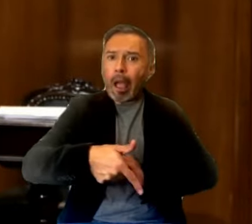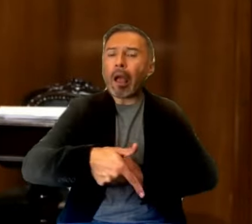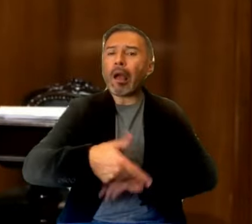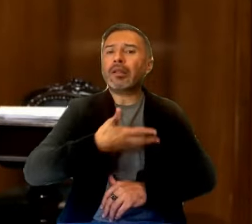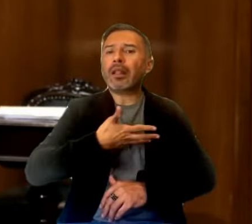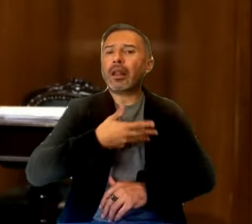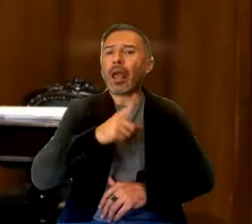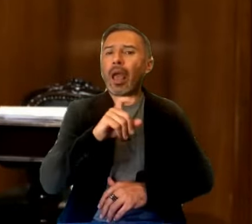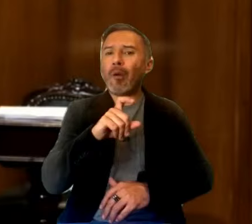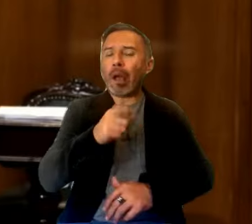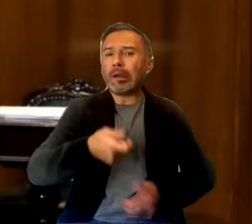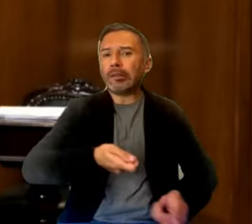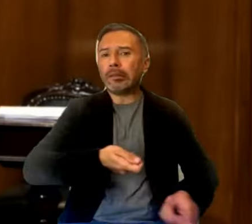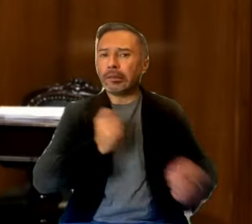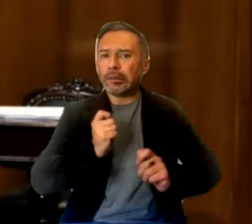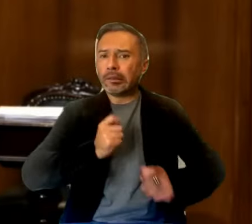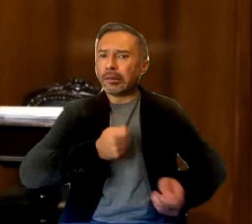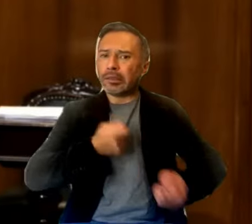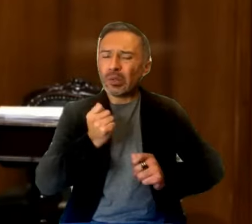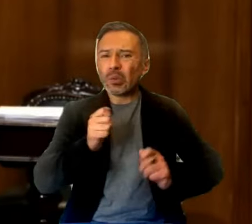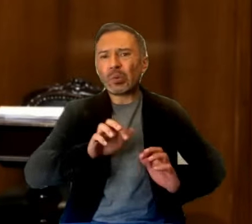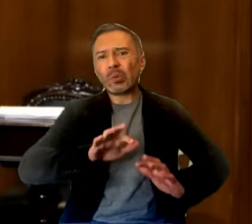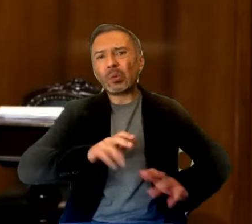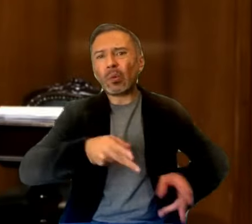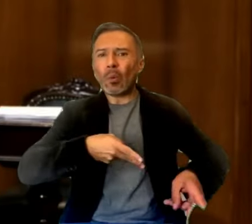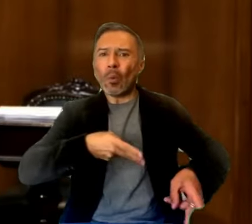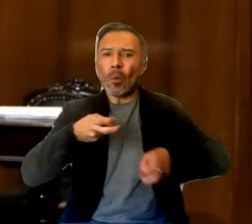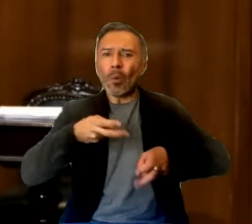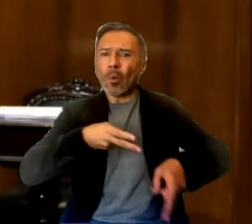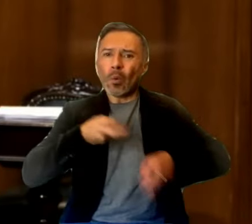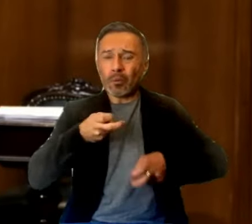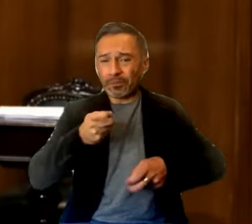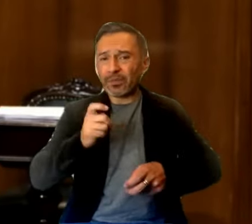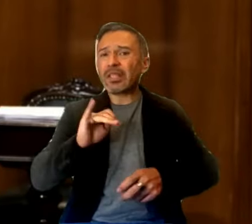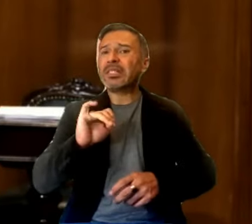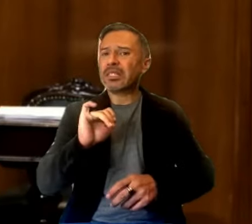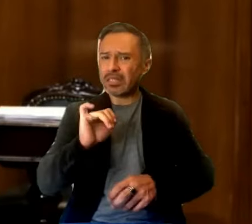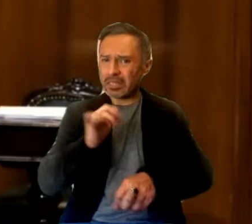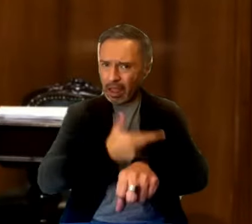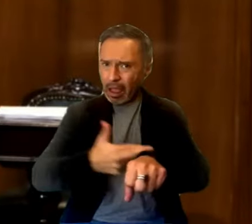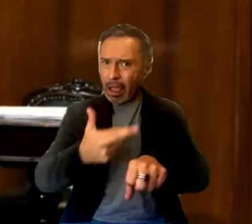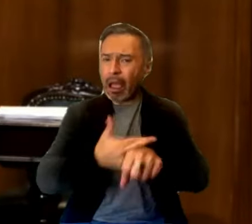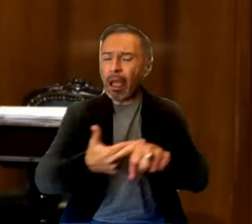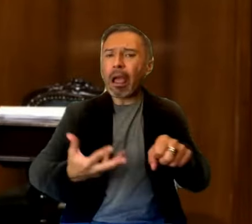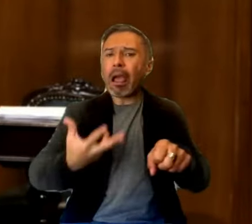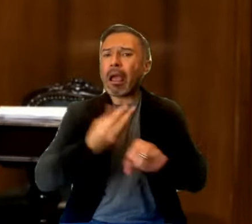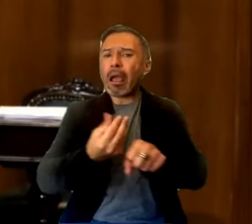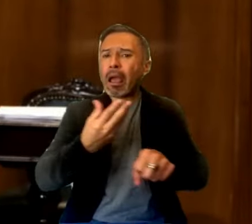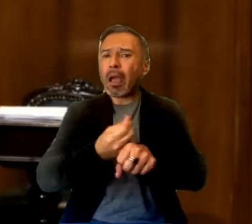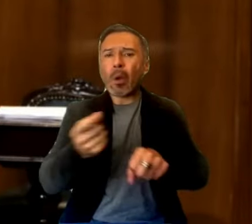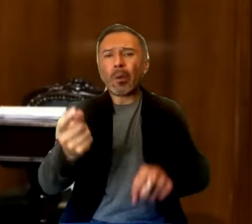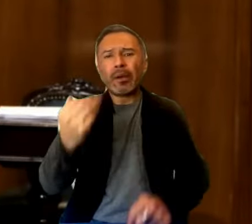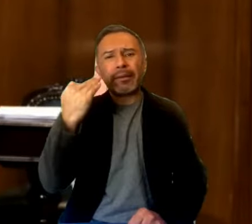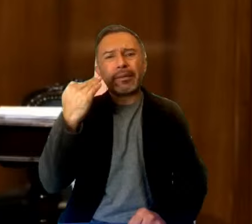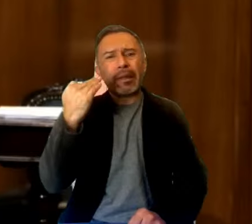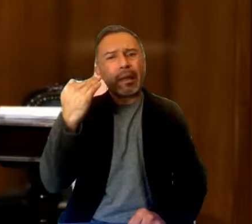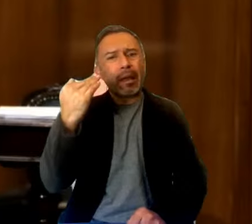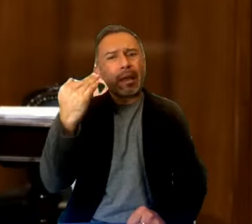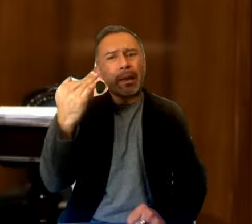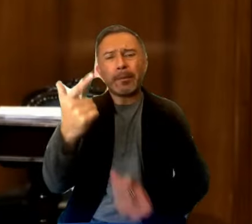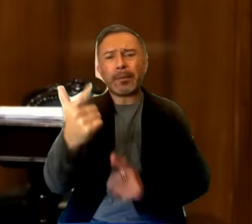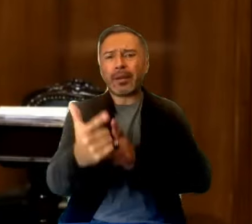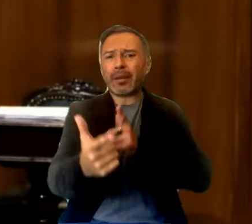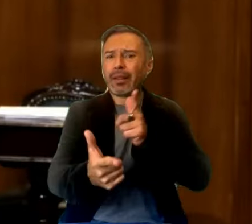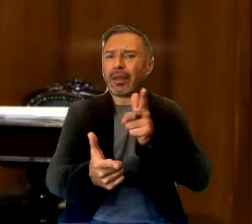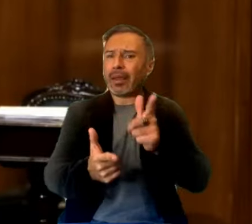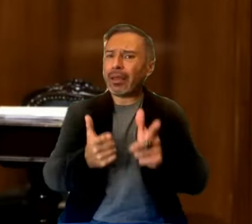es cierto, pero se han tomado de manera muy lenta. La realidad ha ido más rápido que los